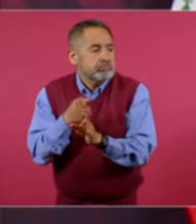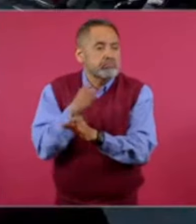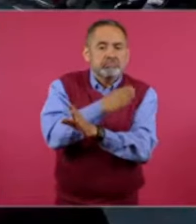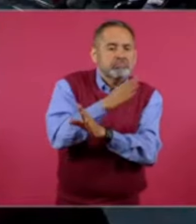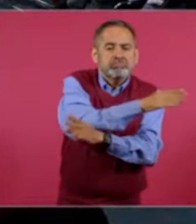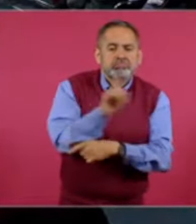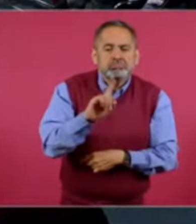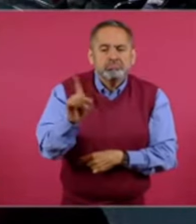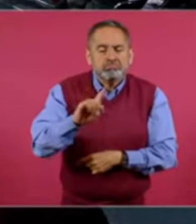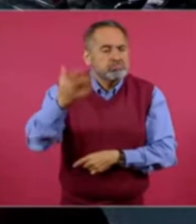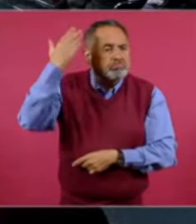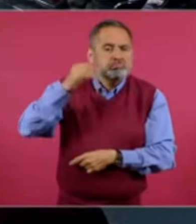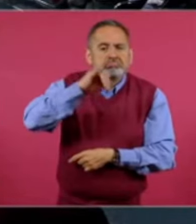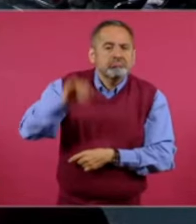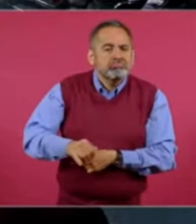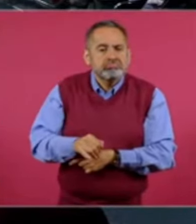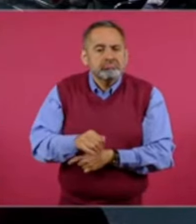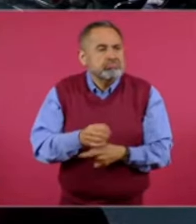sucedido